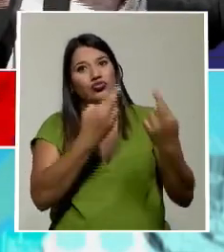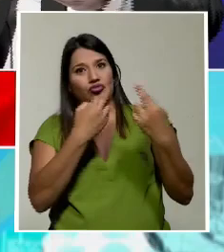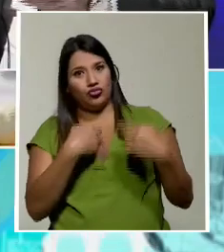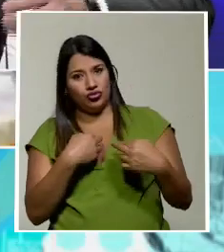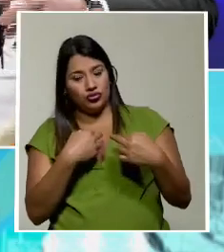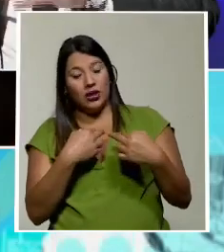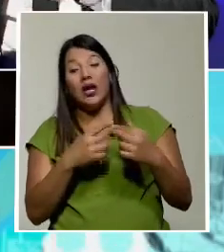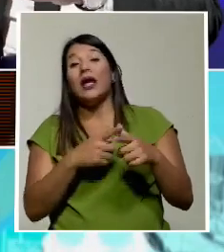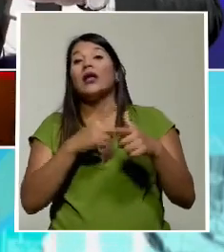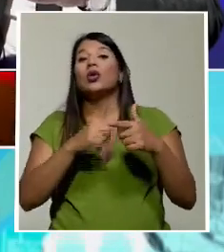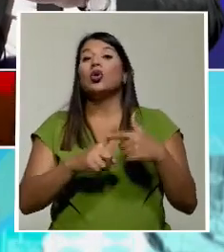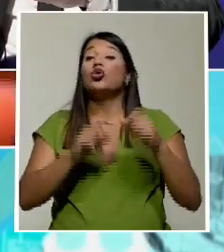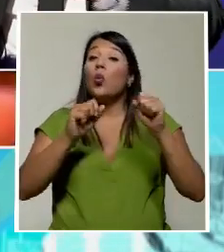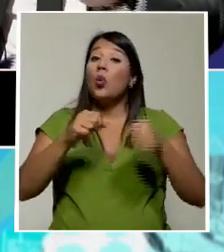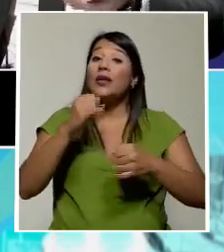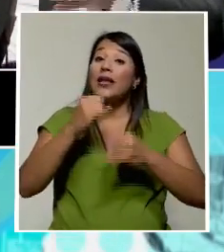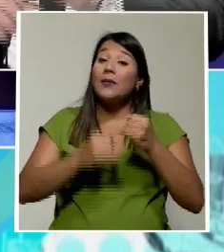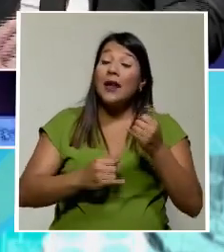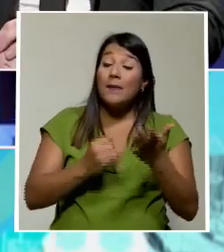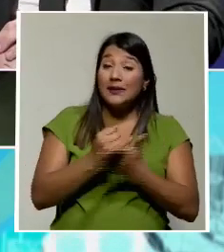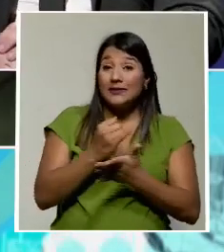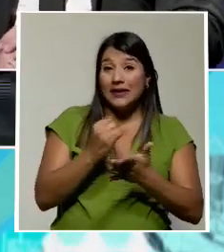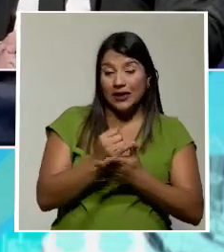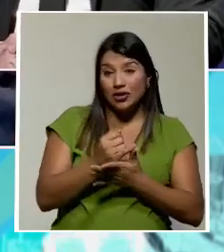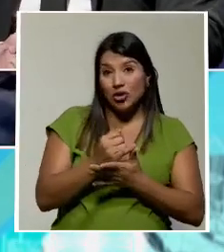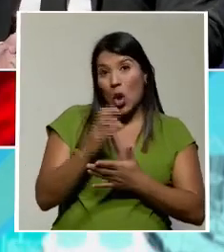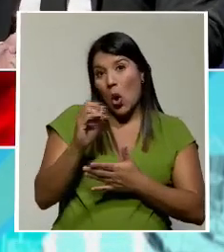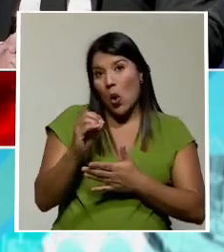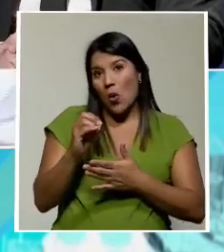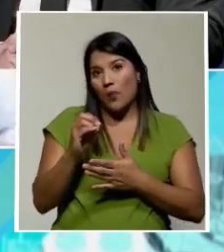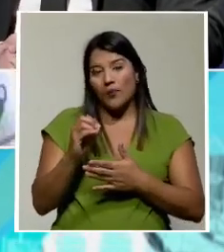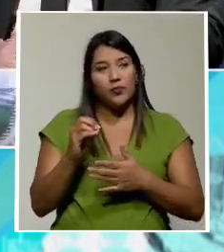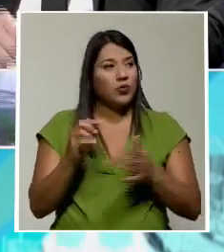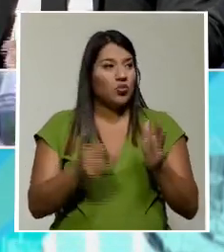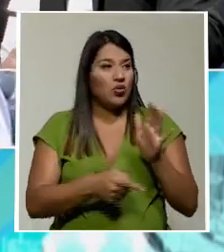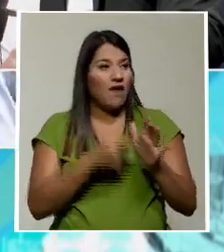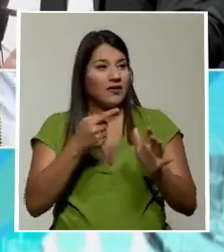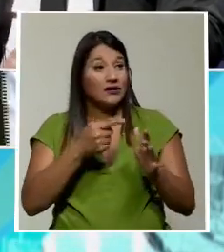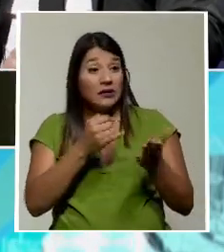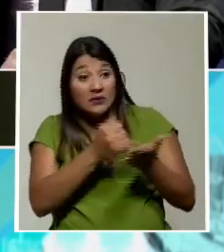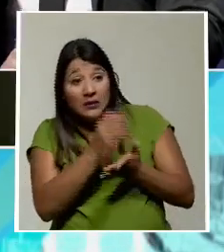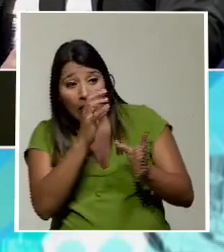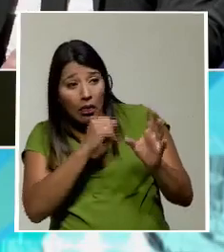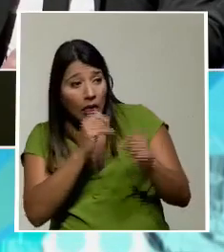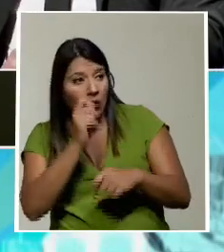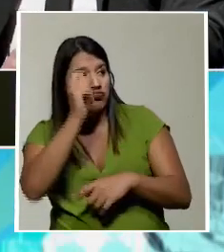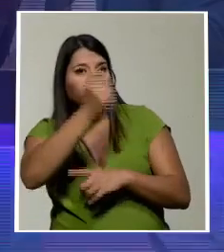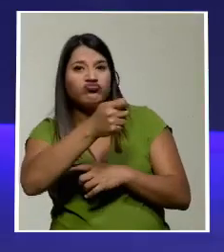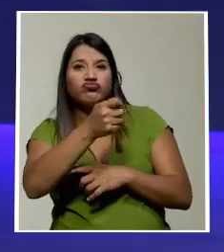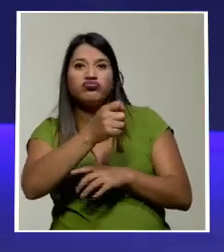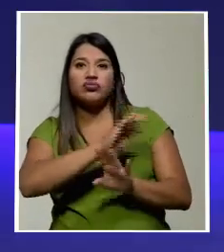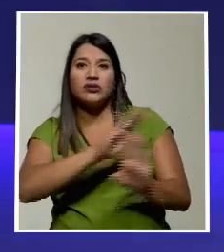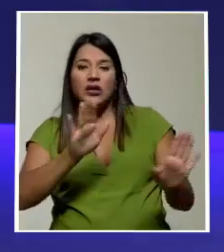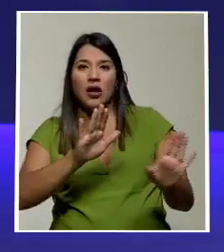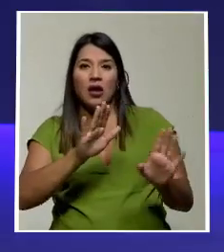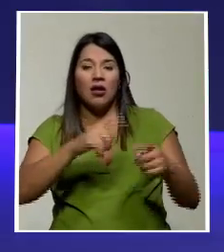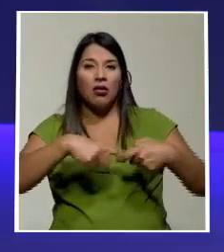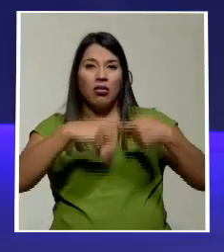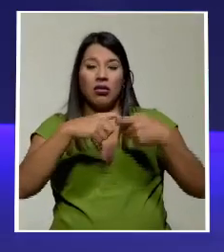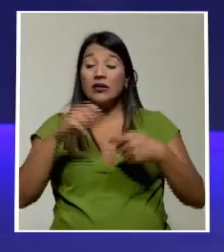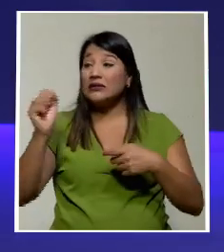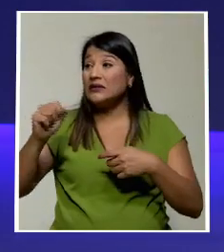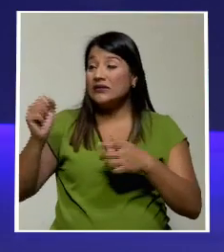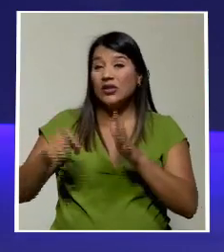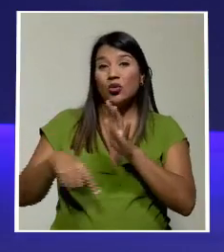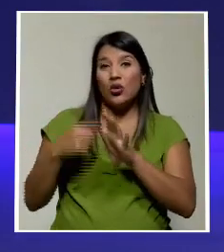o finalizar este criterio. De una vez le sacaron la tarjeta roja. De una vez sacaron la tarjeta, que en este caso otro de los aspectos es que